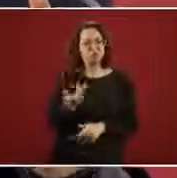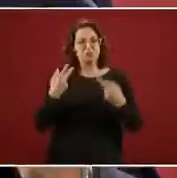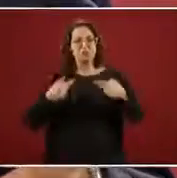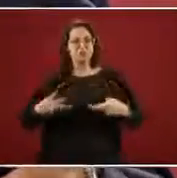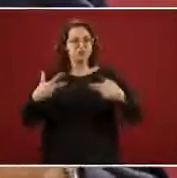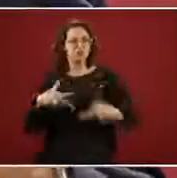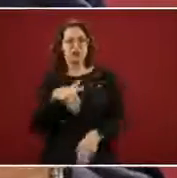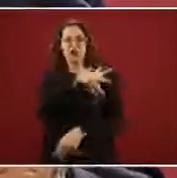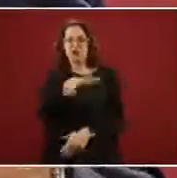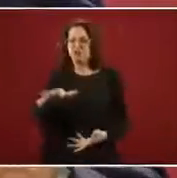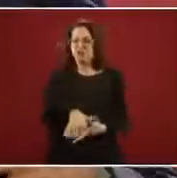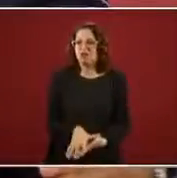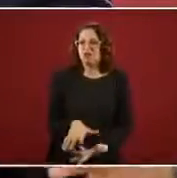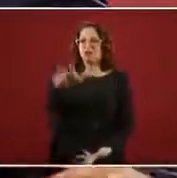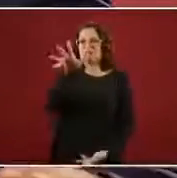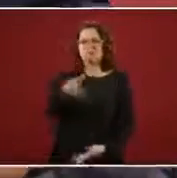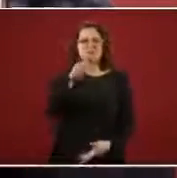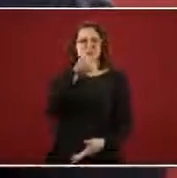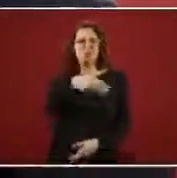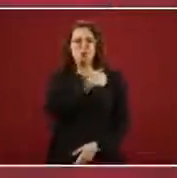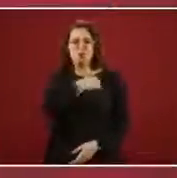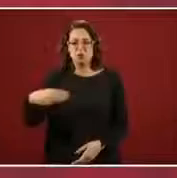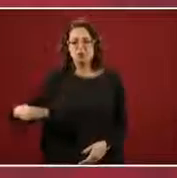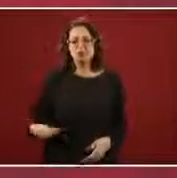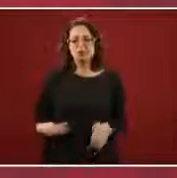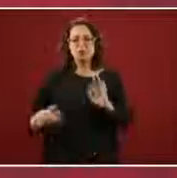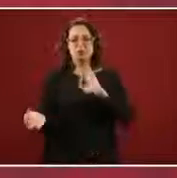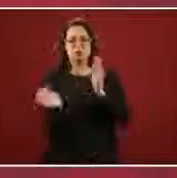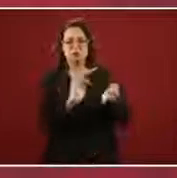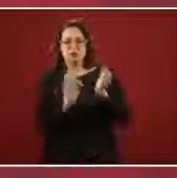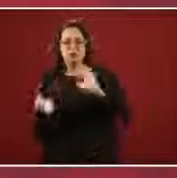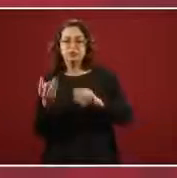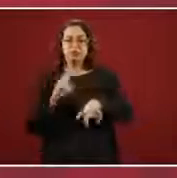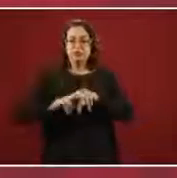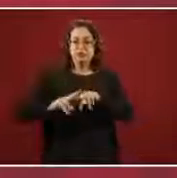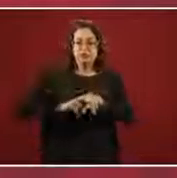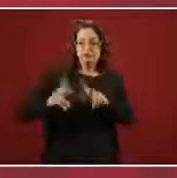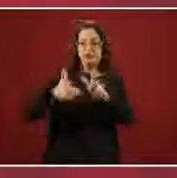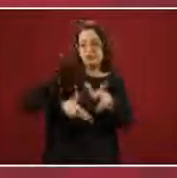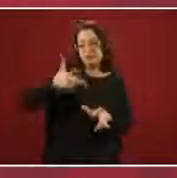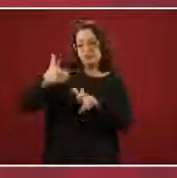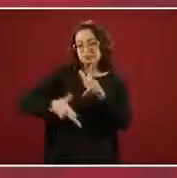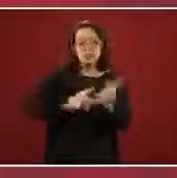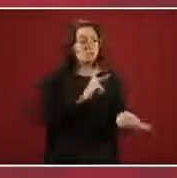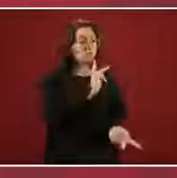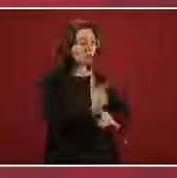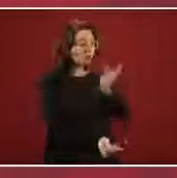población de los municipios por donde va a pasar el tren, y la mayoría